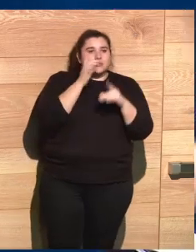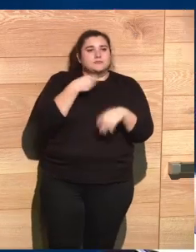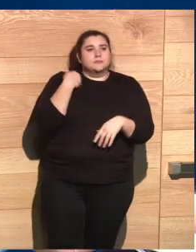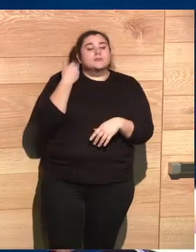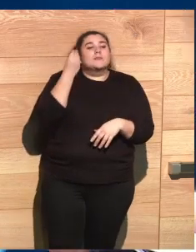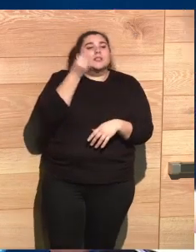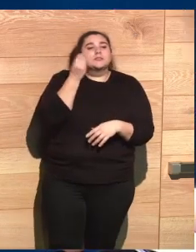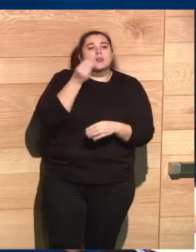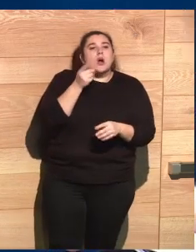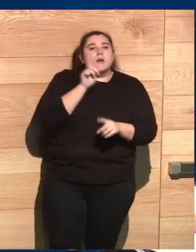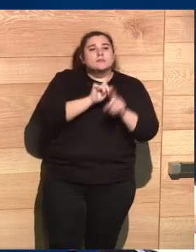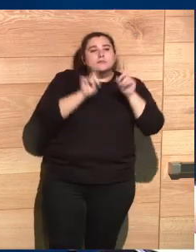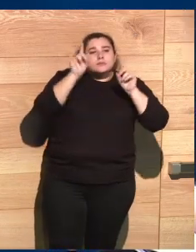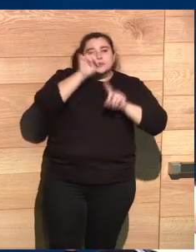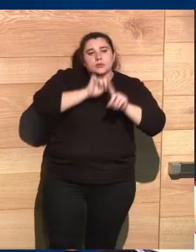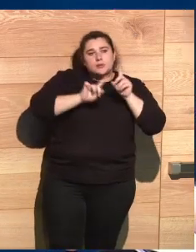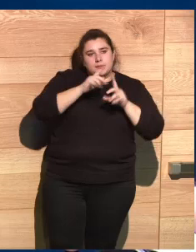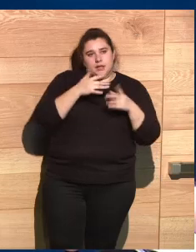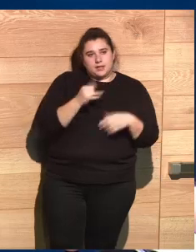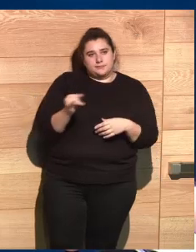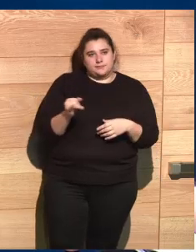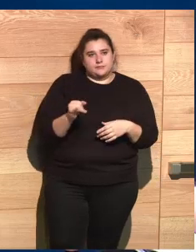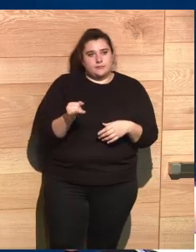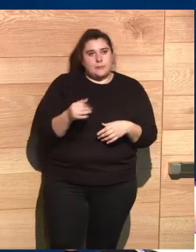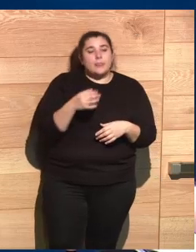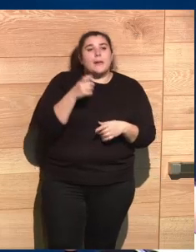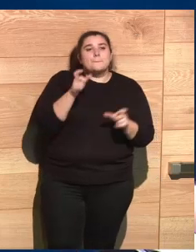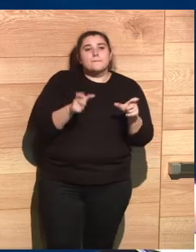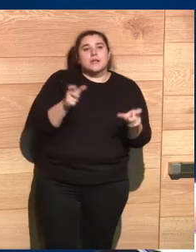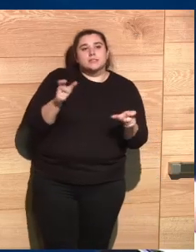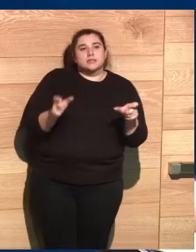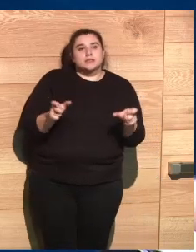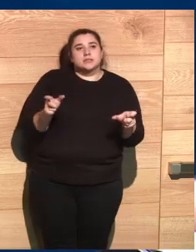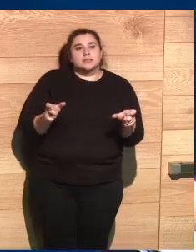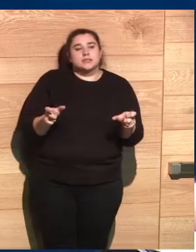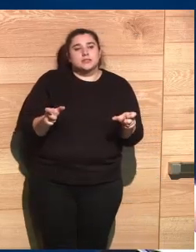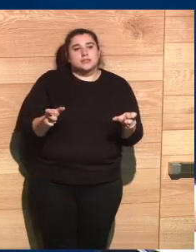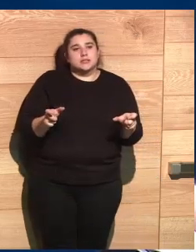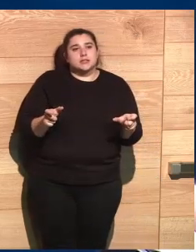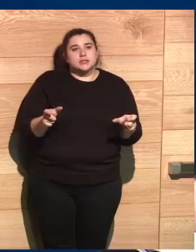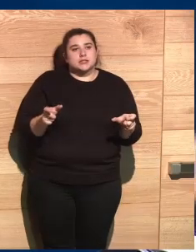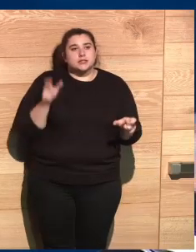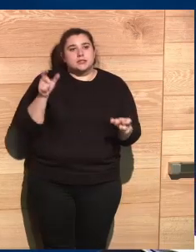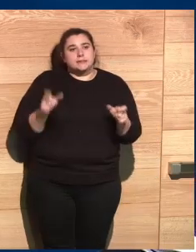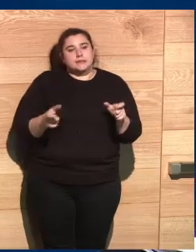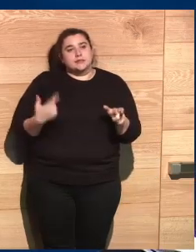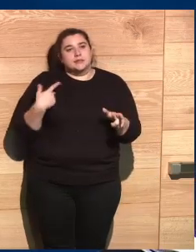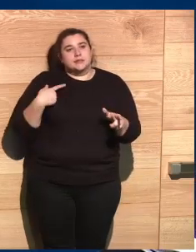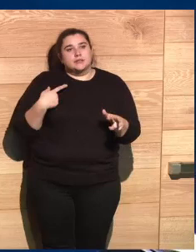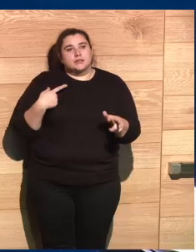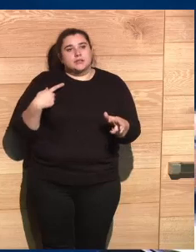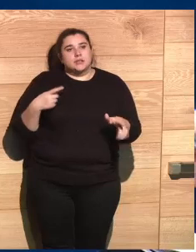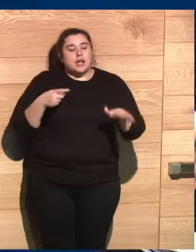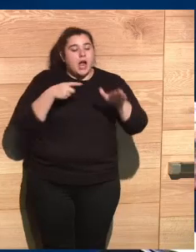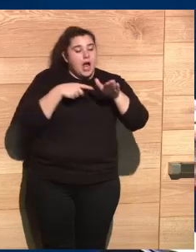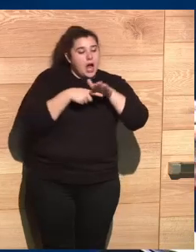más grande, que es que los únicos que tienen la capacidad de gestión de su propia avalancha